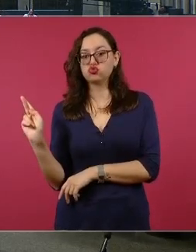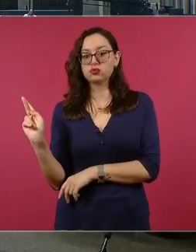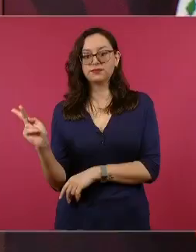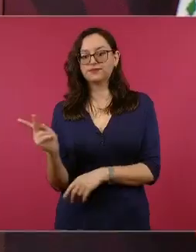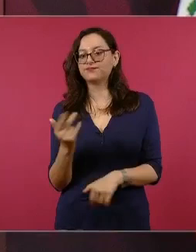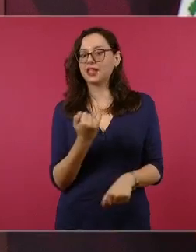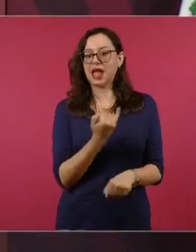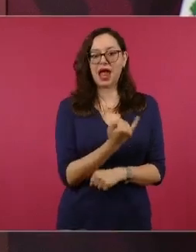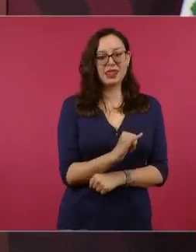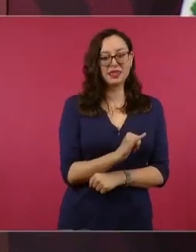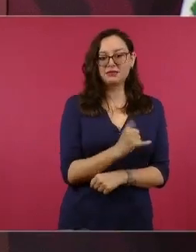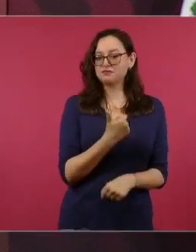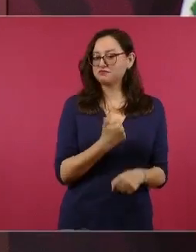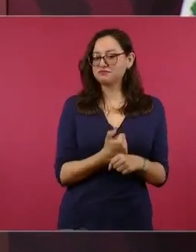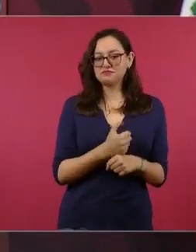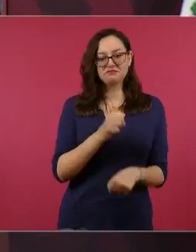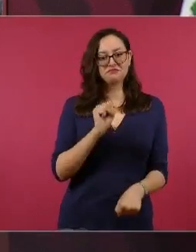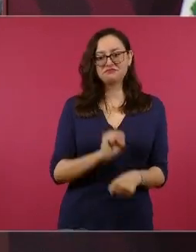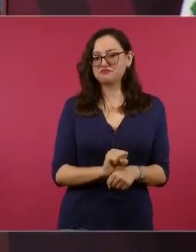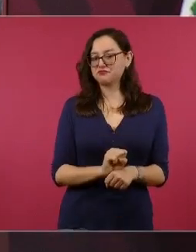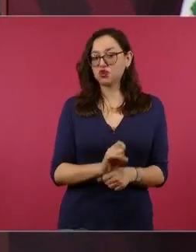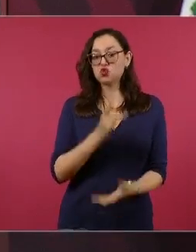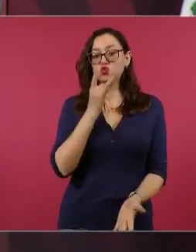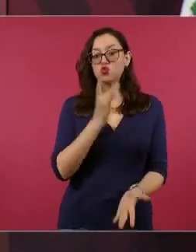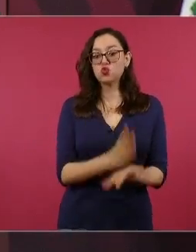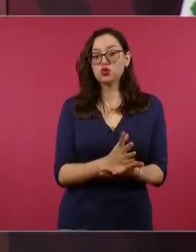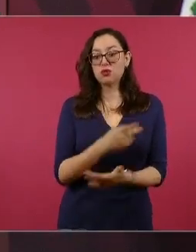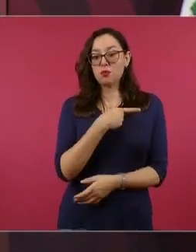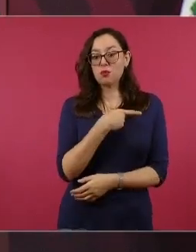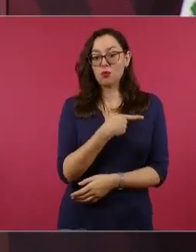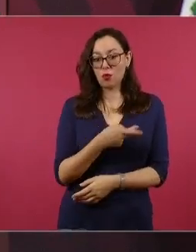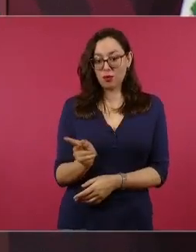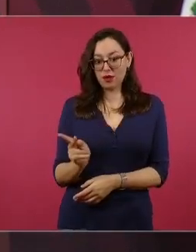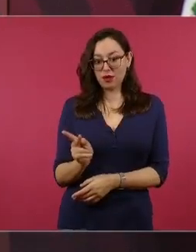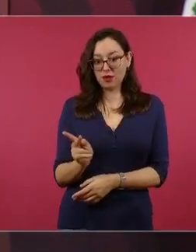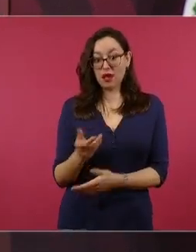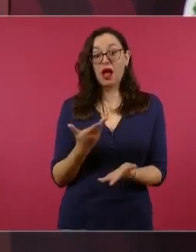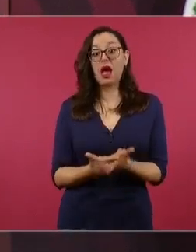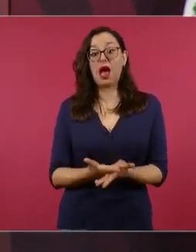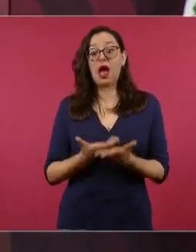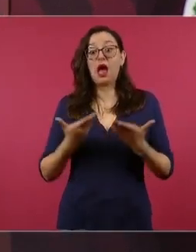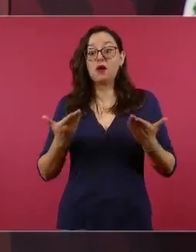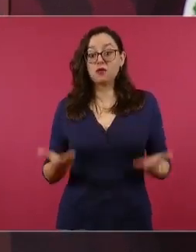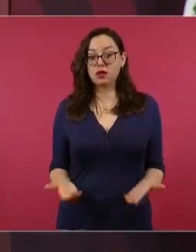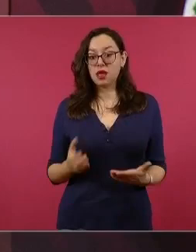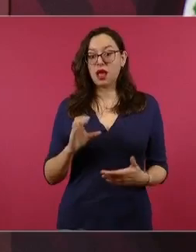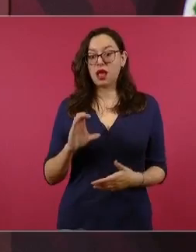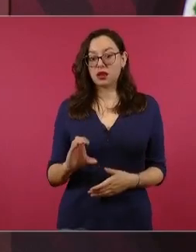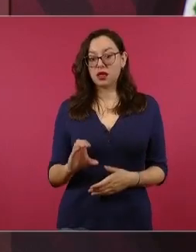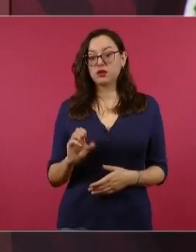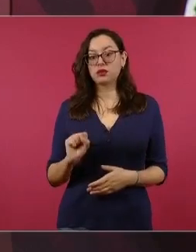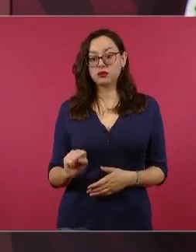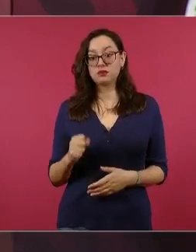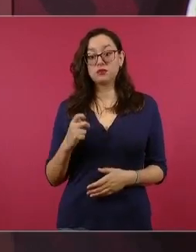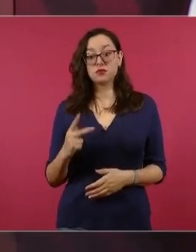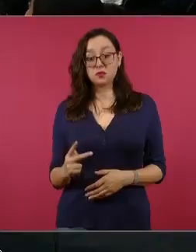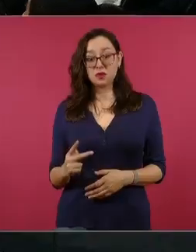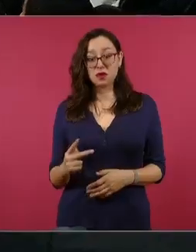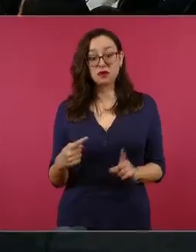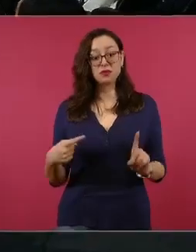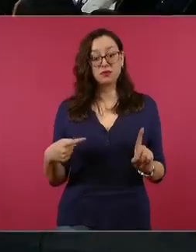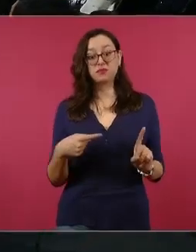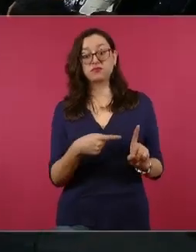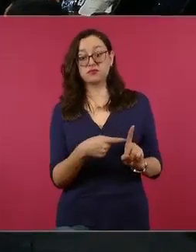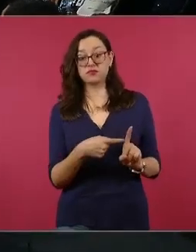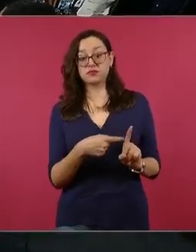el nivel básico. Y Claudia quiere que todos los que estudian en